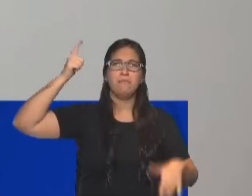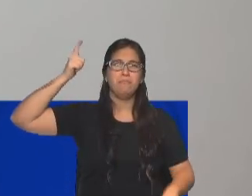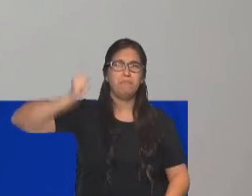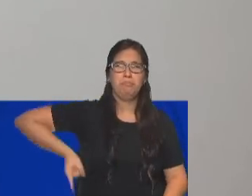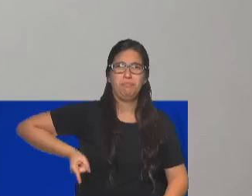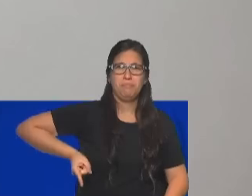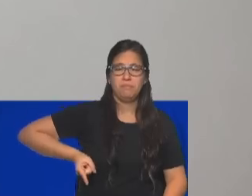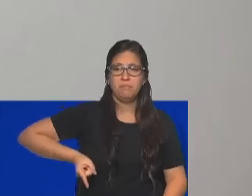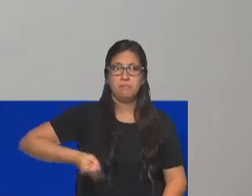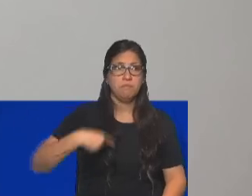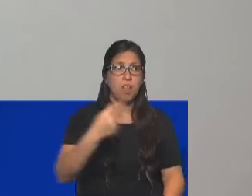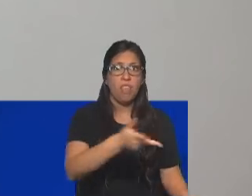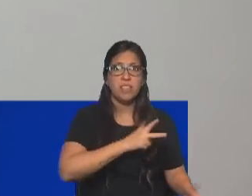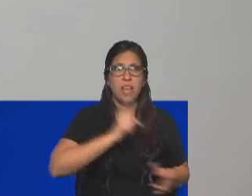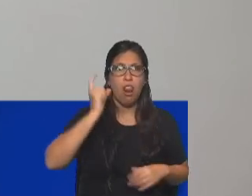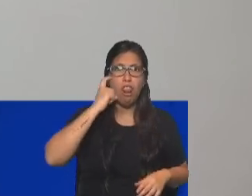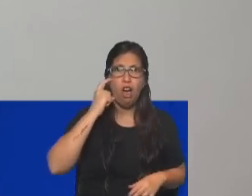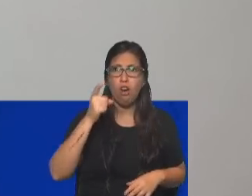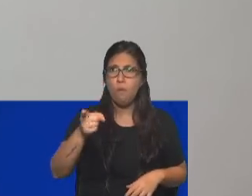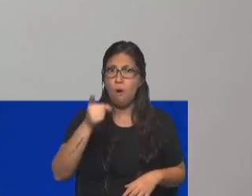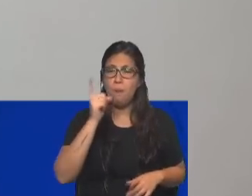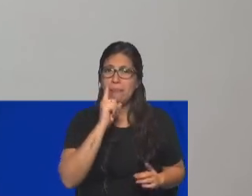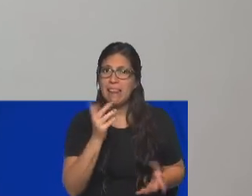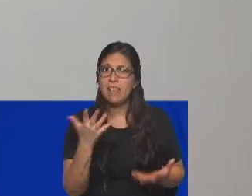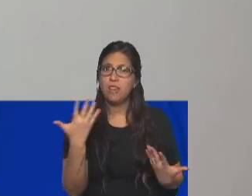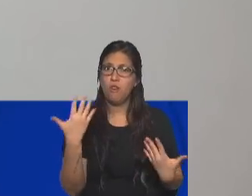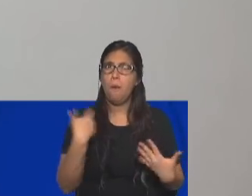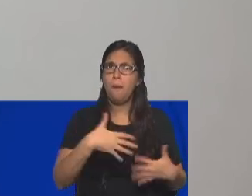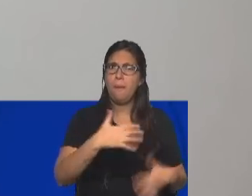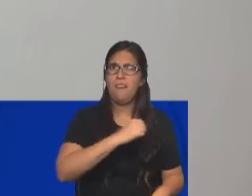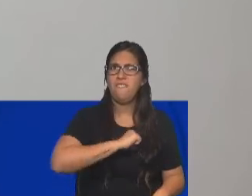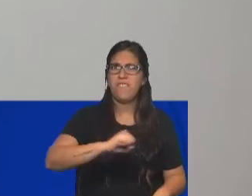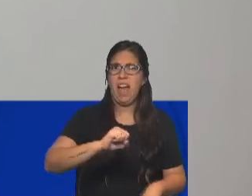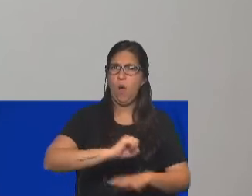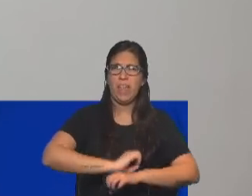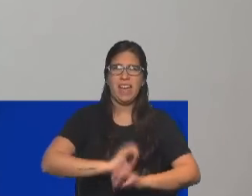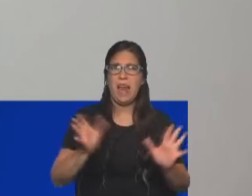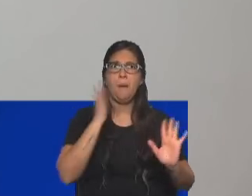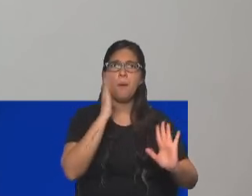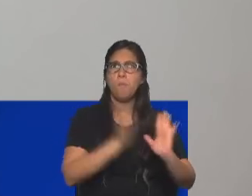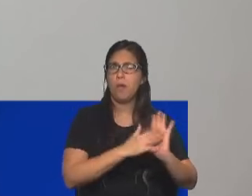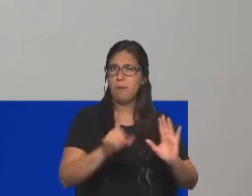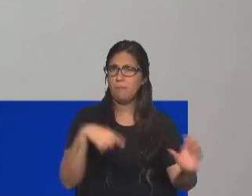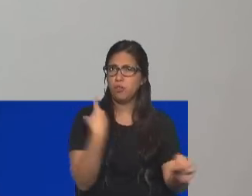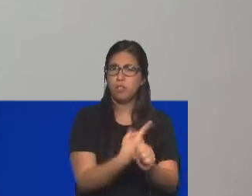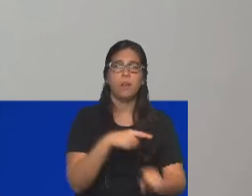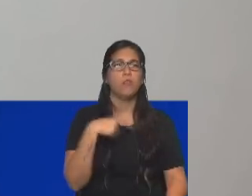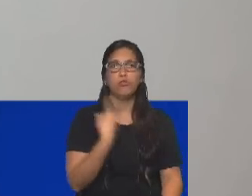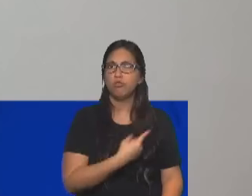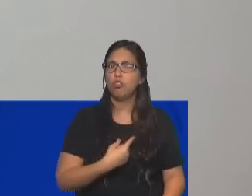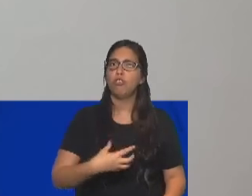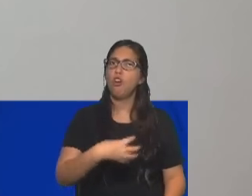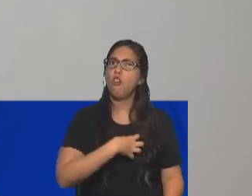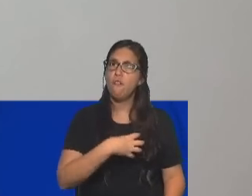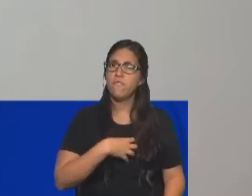locos, que nos estábamos arriesgando y que iba a haber un fraude monumental que no íbamos a poder probar. Y nosotros confiamos en la